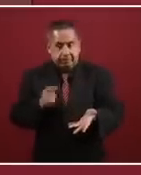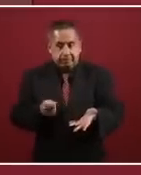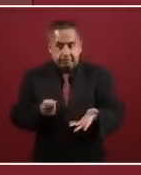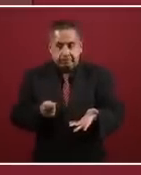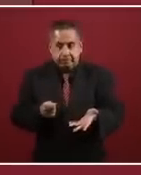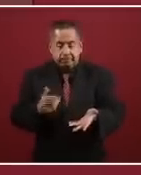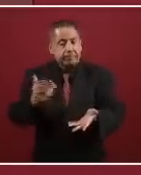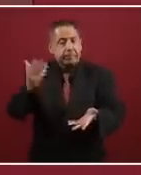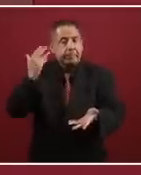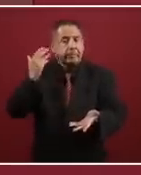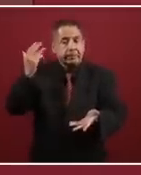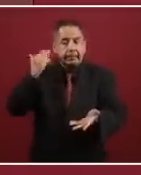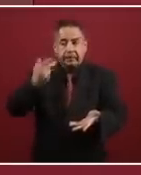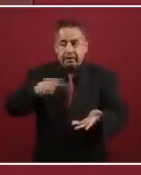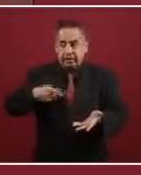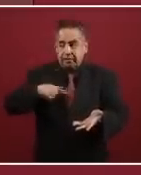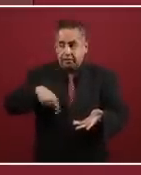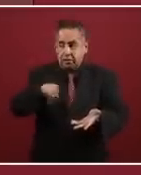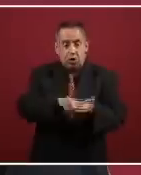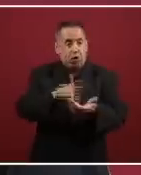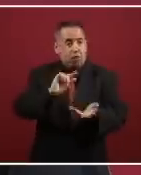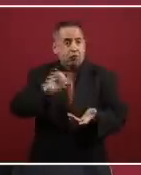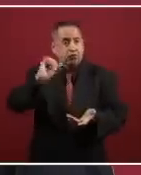que tenían los altos funcionarios públicos,